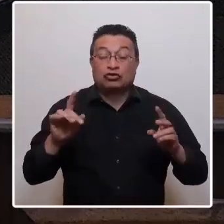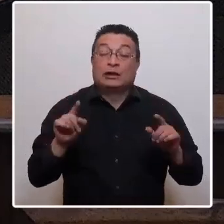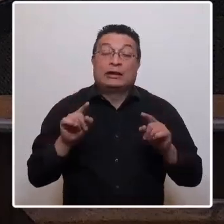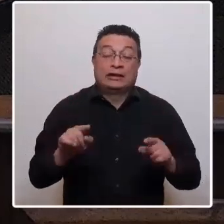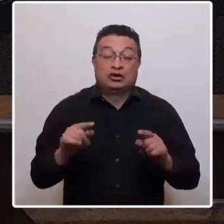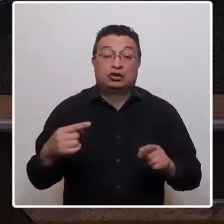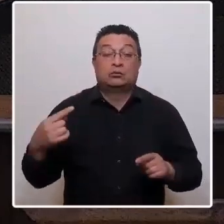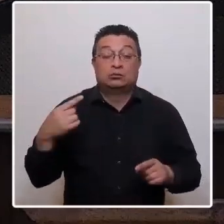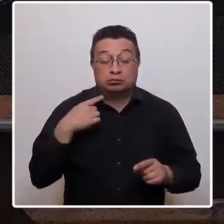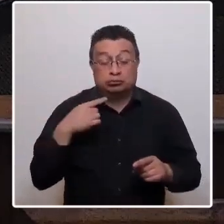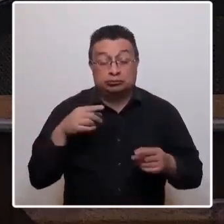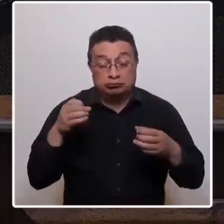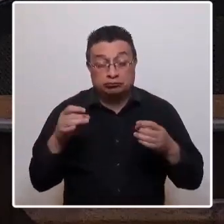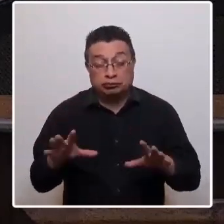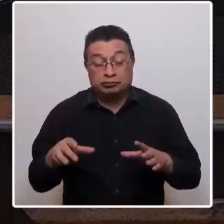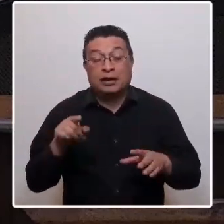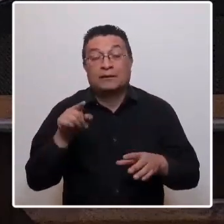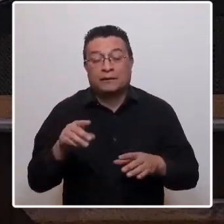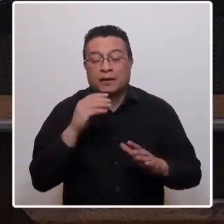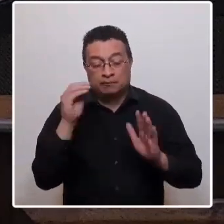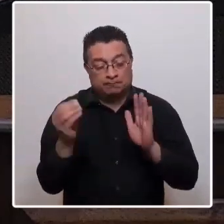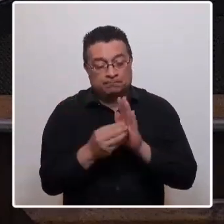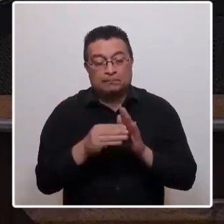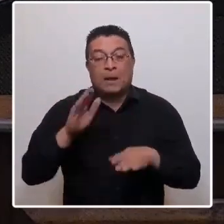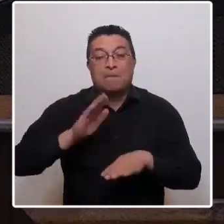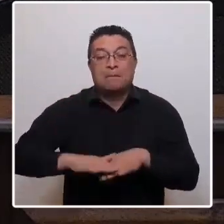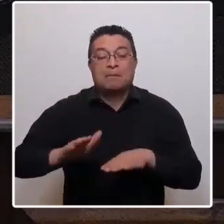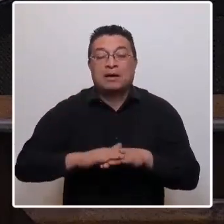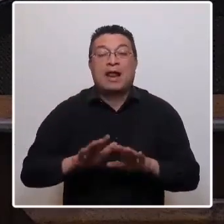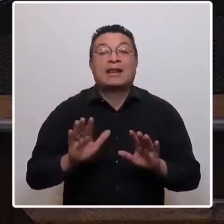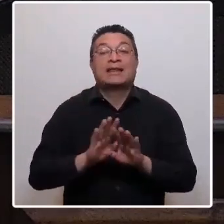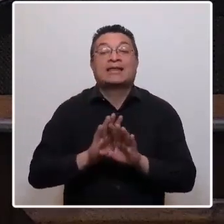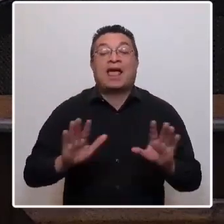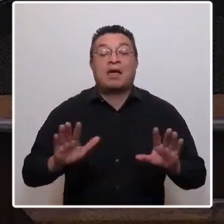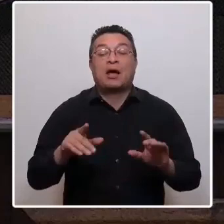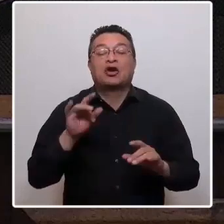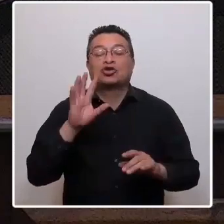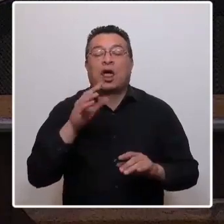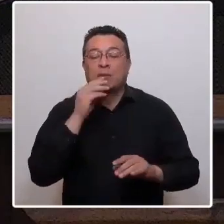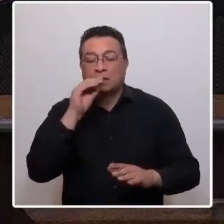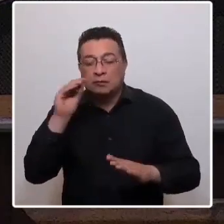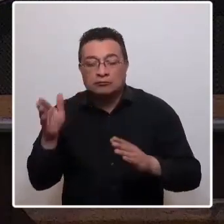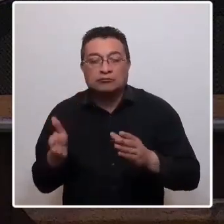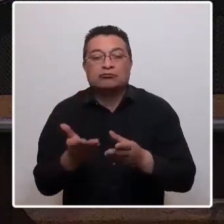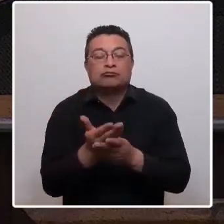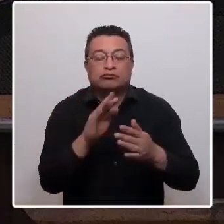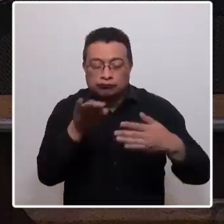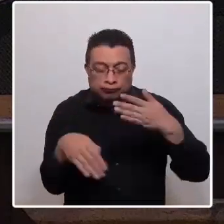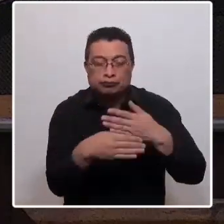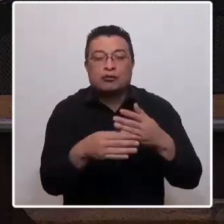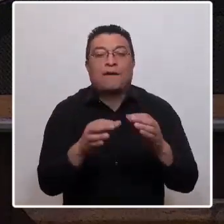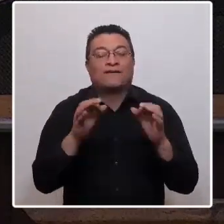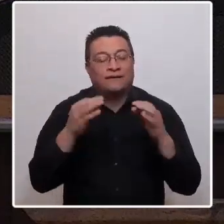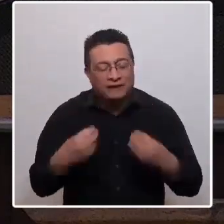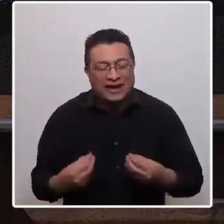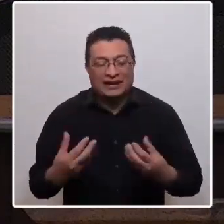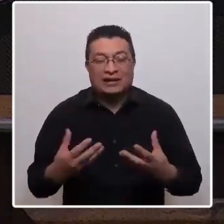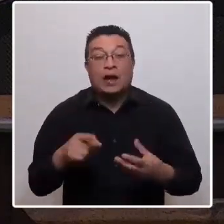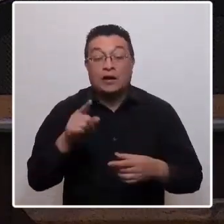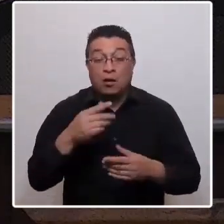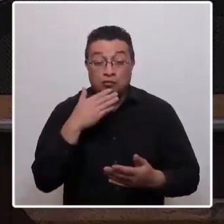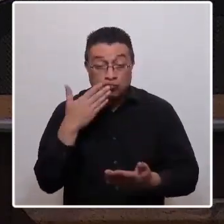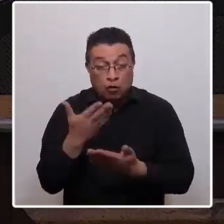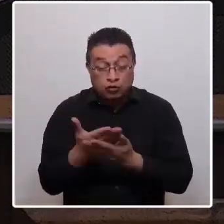como lo he señalado al principio, escritos en papel y nada más si es que no se complementa de buena manera. De concretarse esta propuesta